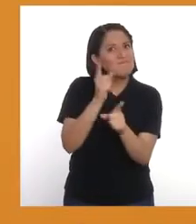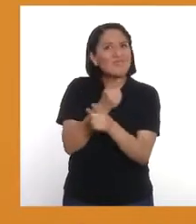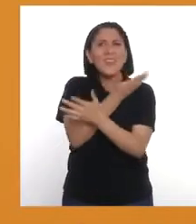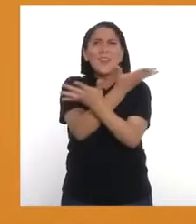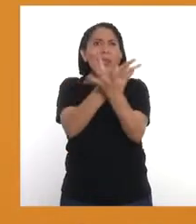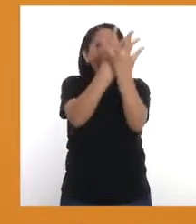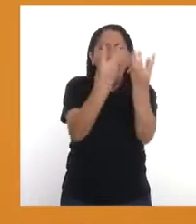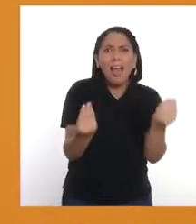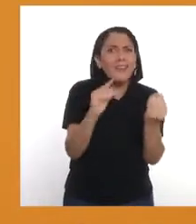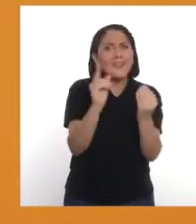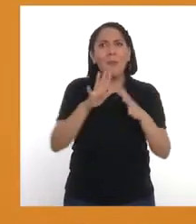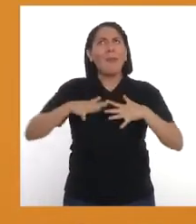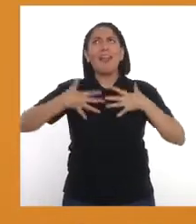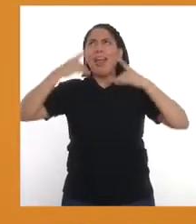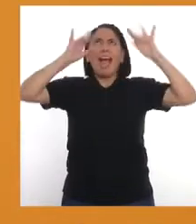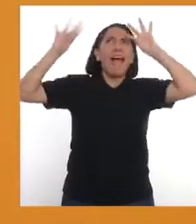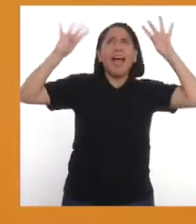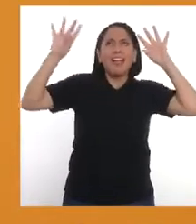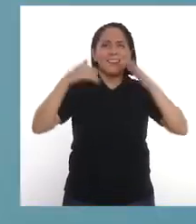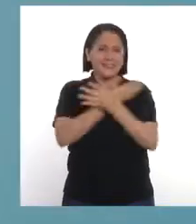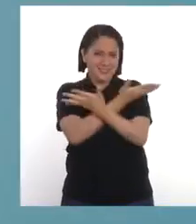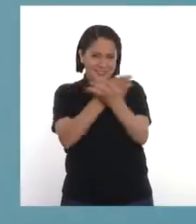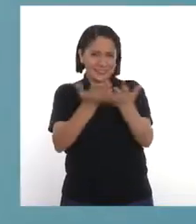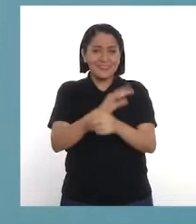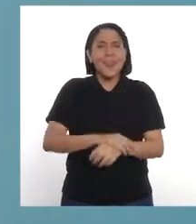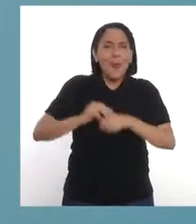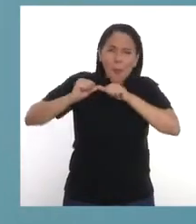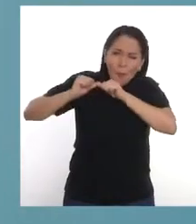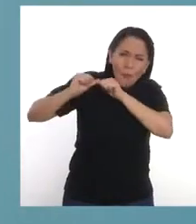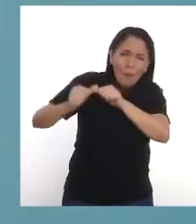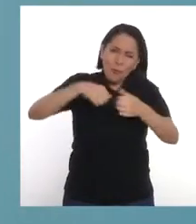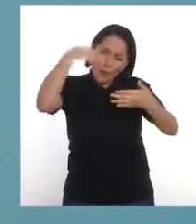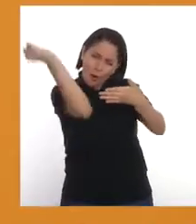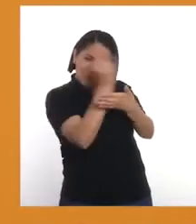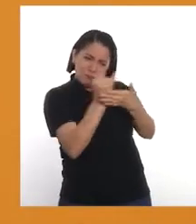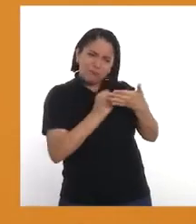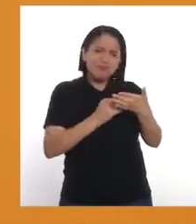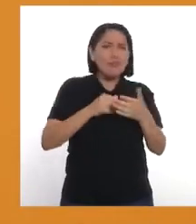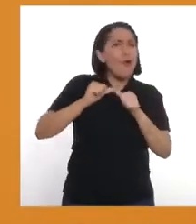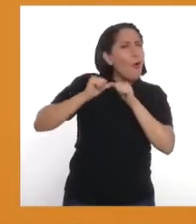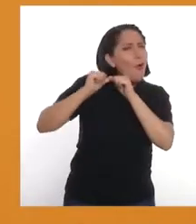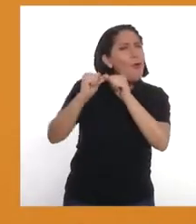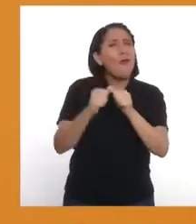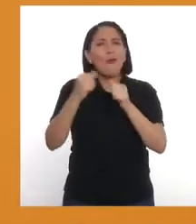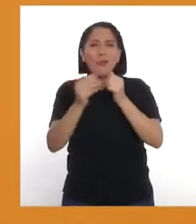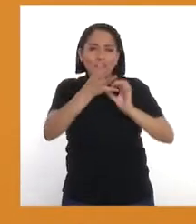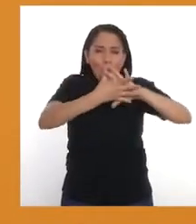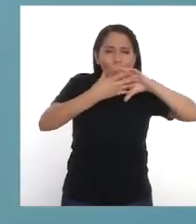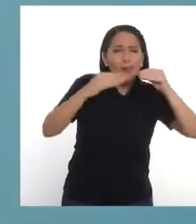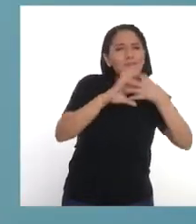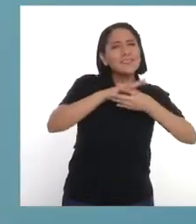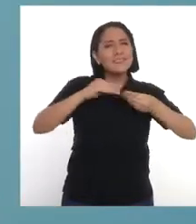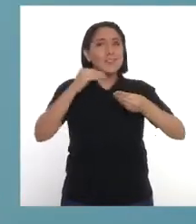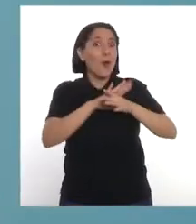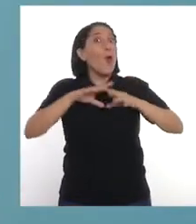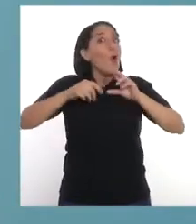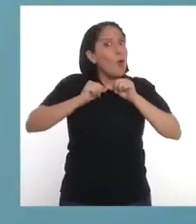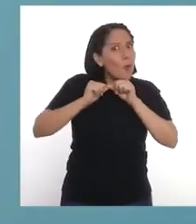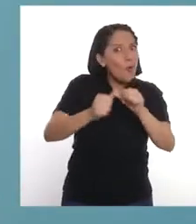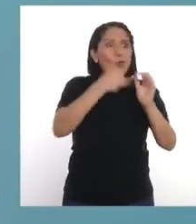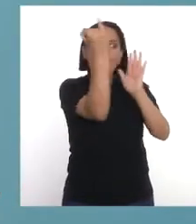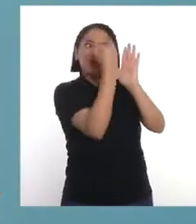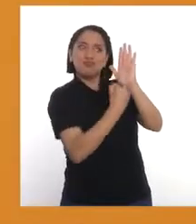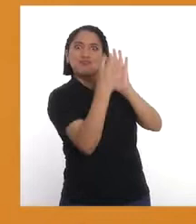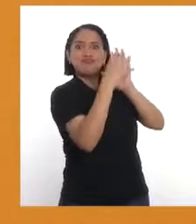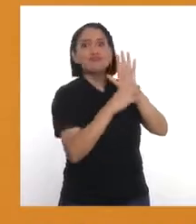sin ustedes no hubiésemos podido inspirarnos a crear. Sigamos dibujando. Sigamos contando historias. Sigamos haciendo